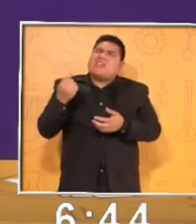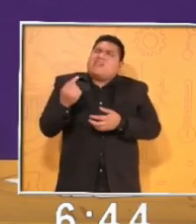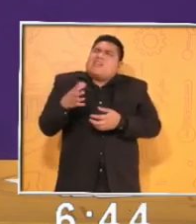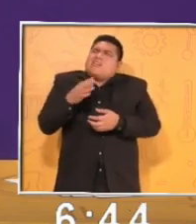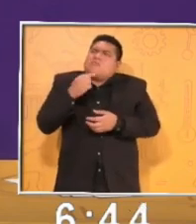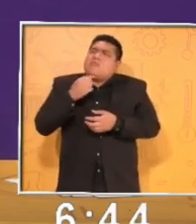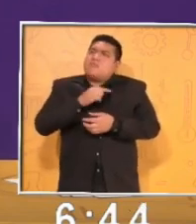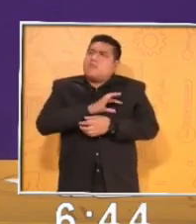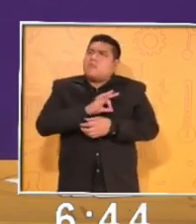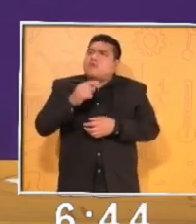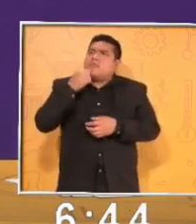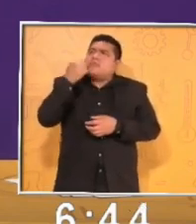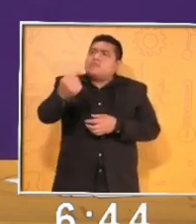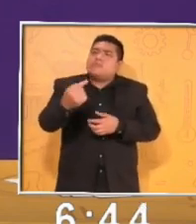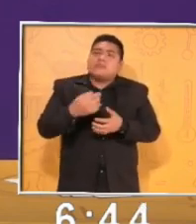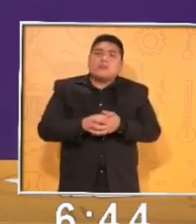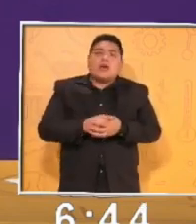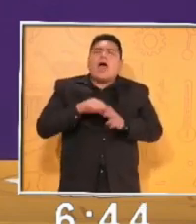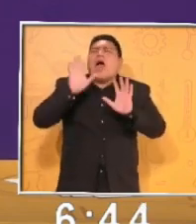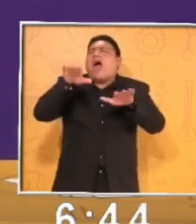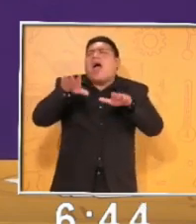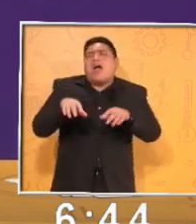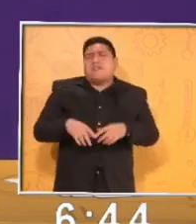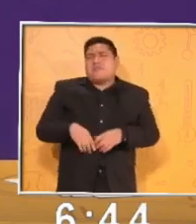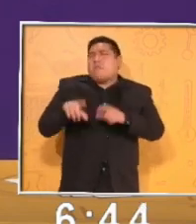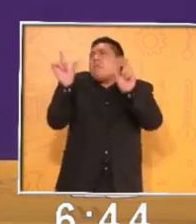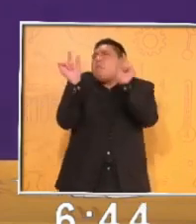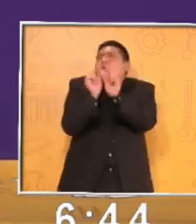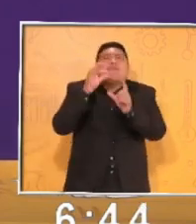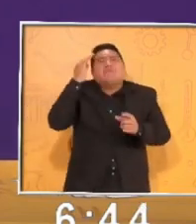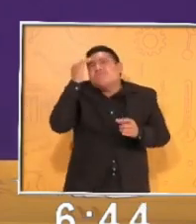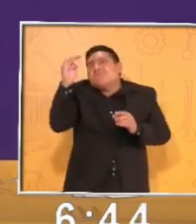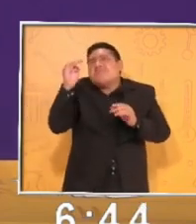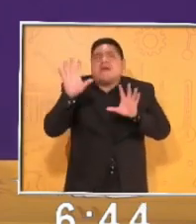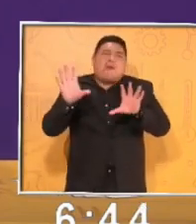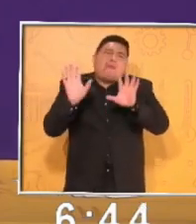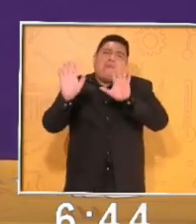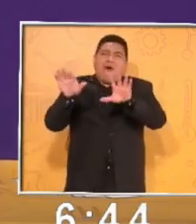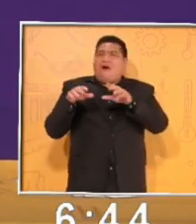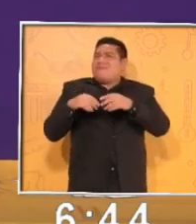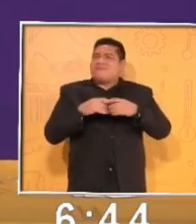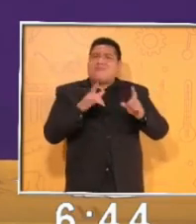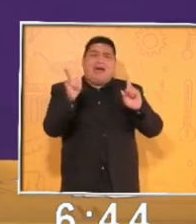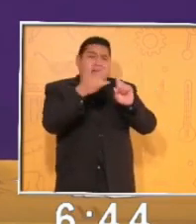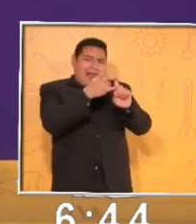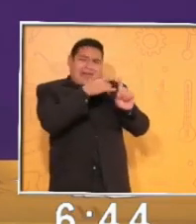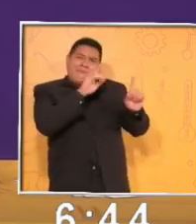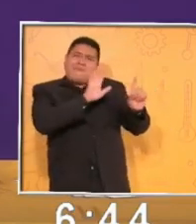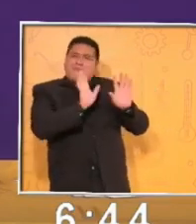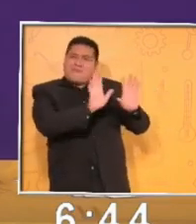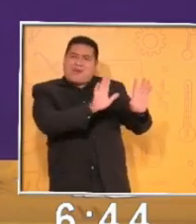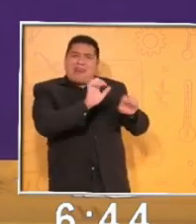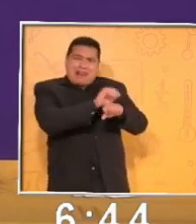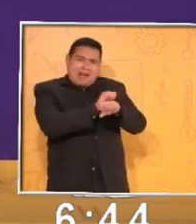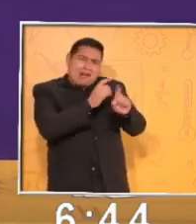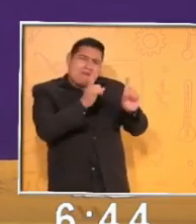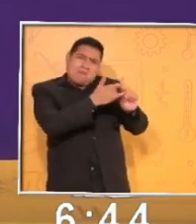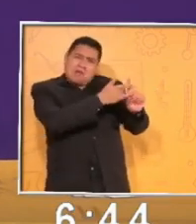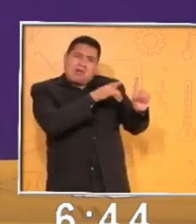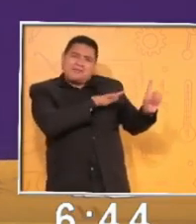decir? Es un ratito nada más. Vas y me dejas y luego me recoges. No me tardo